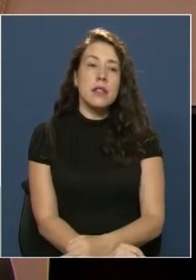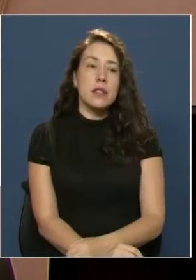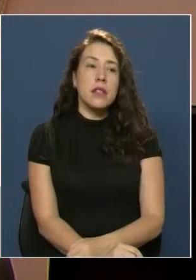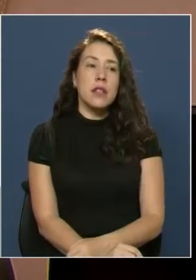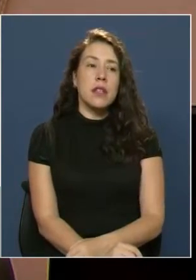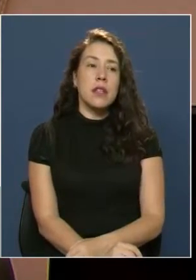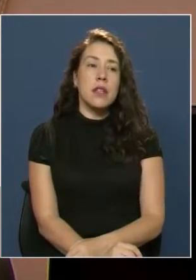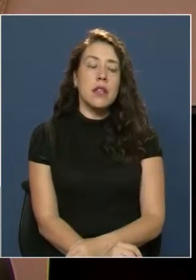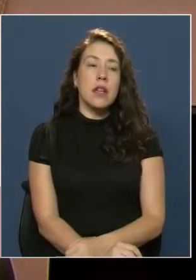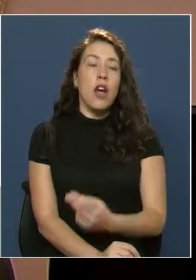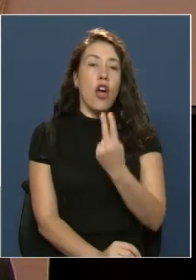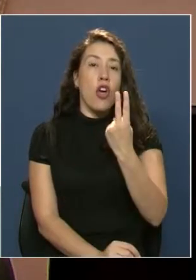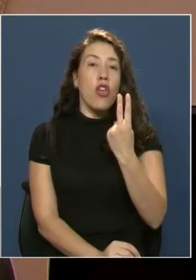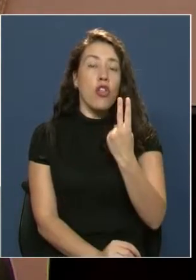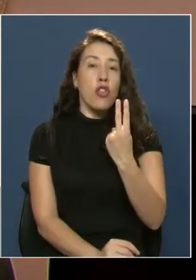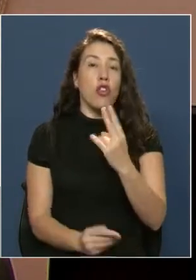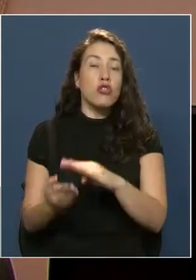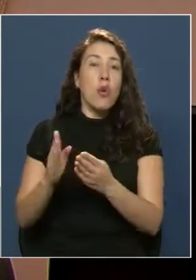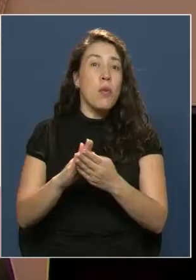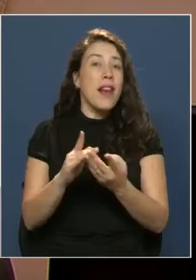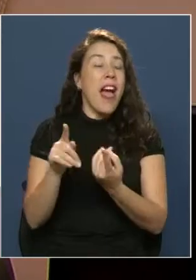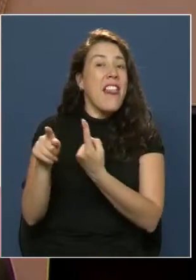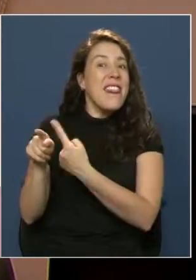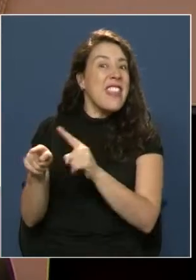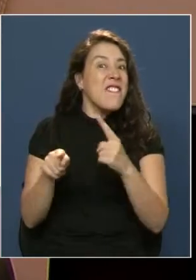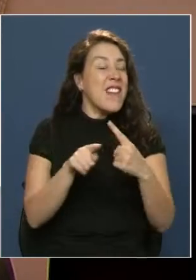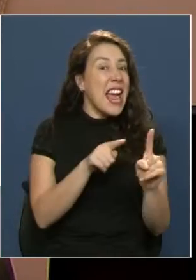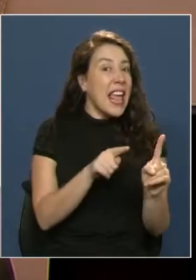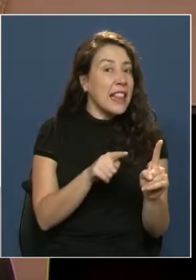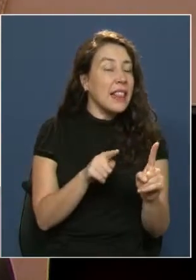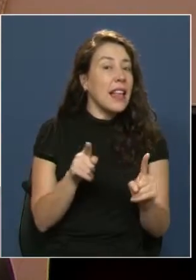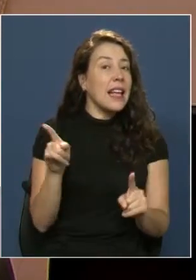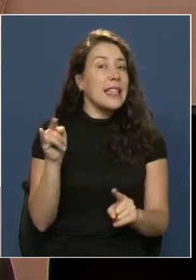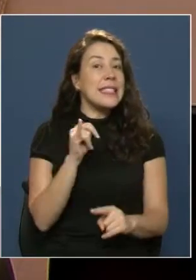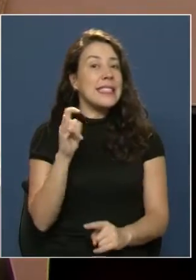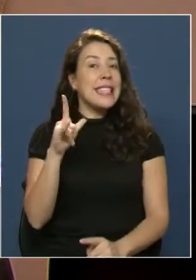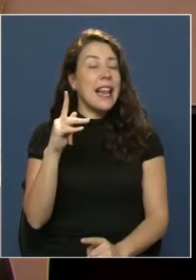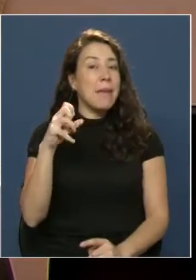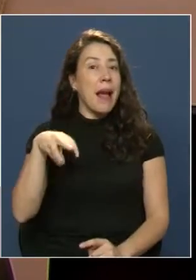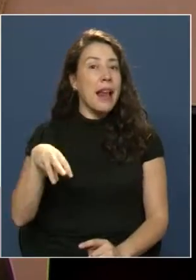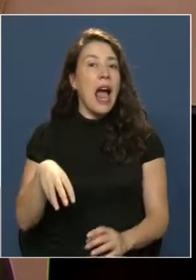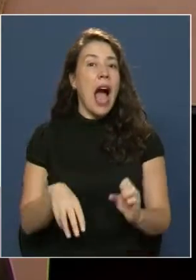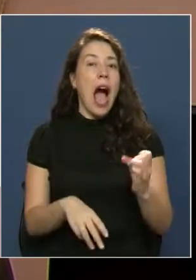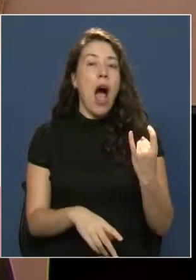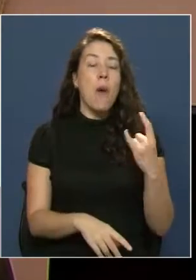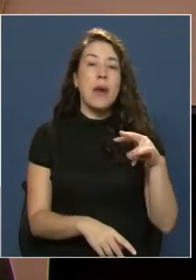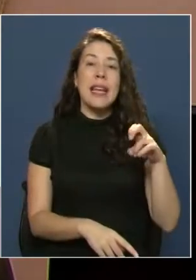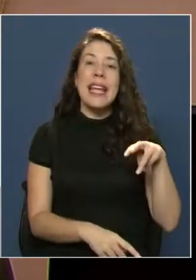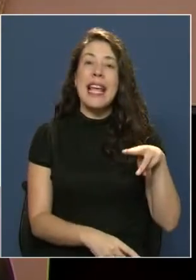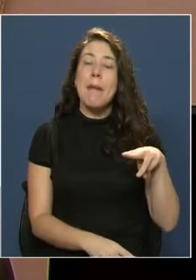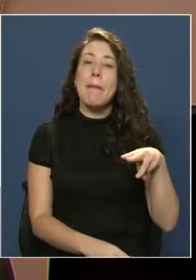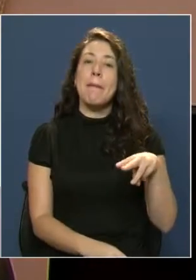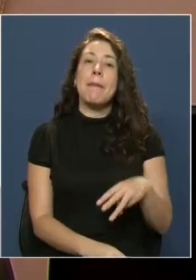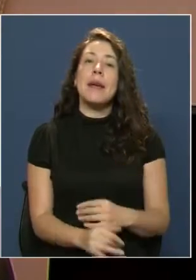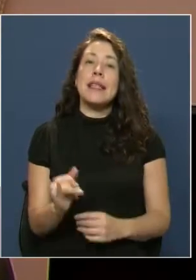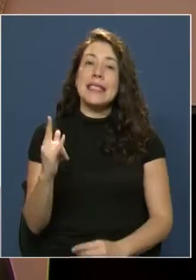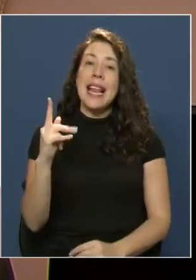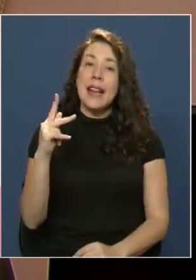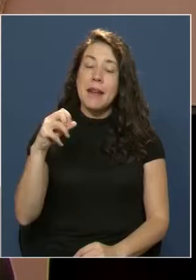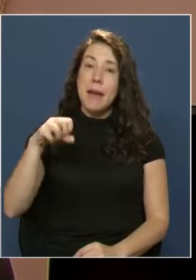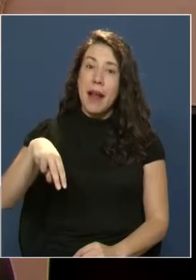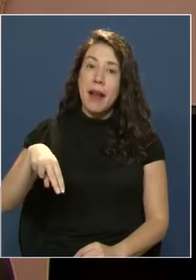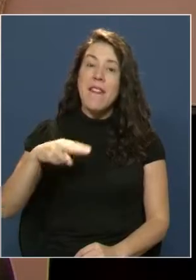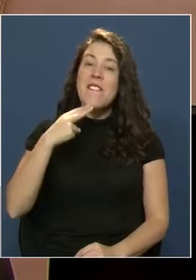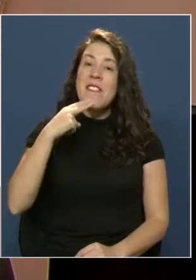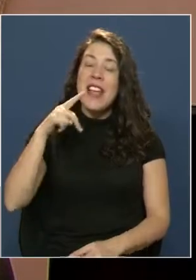estamos hablando de dos etnias completamente diferentes, los Selknam y los Oniquem. Los Selknam que